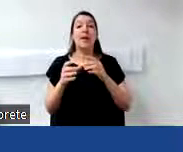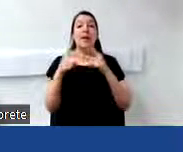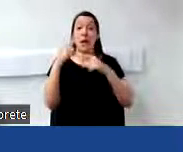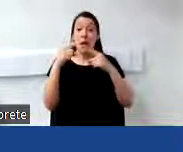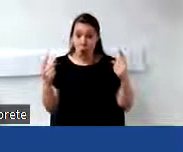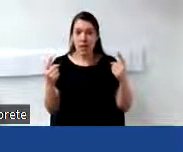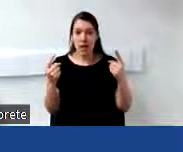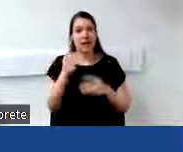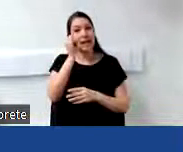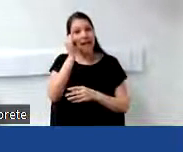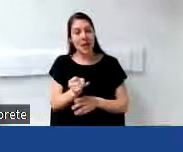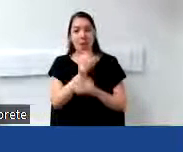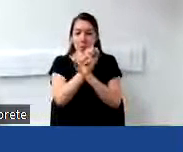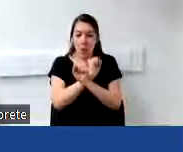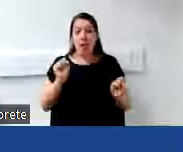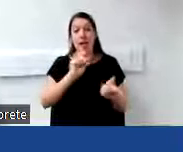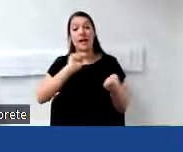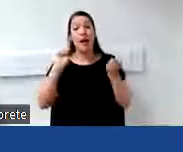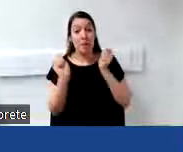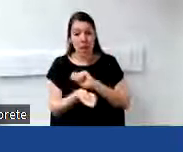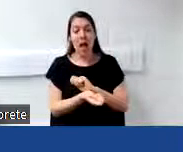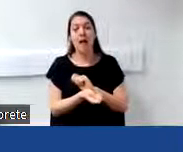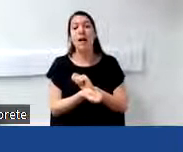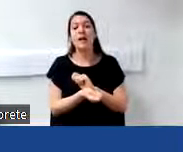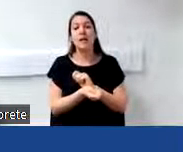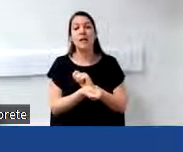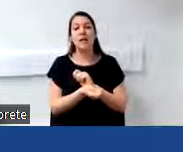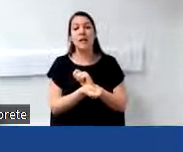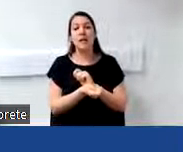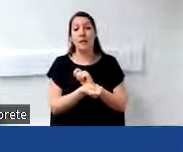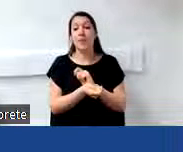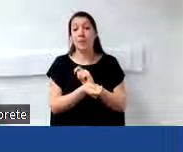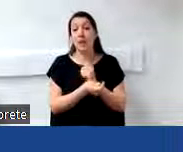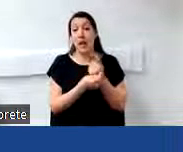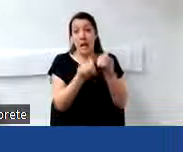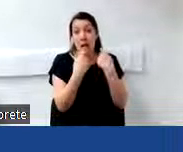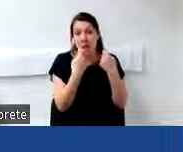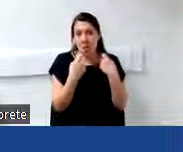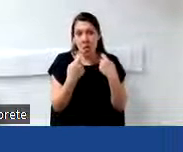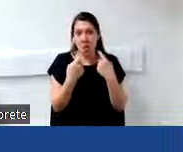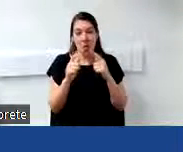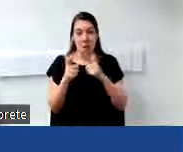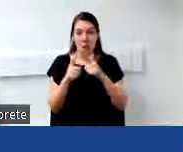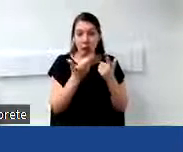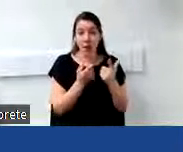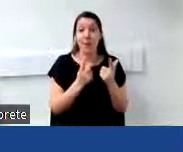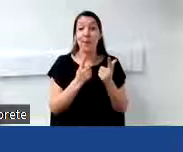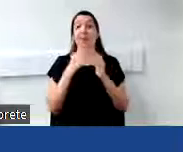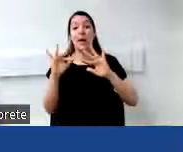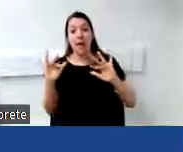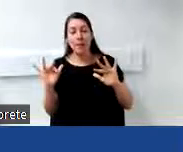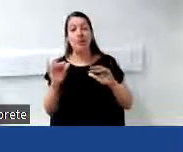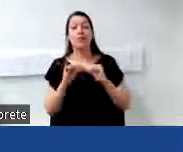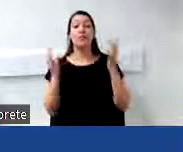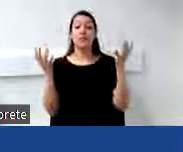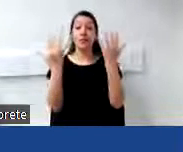que podríamos hacer, no necesariamente generan un costo económico, ¿no? Puede ser, por ejemplo,